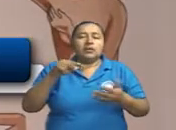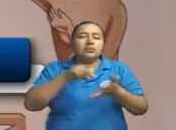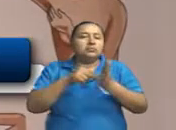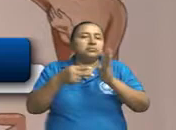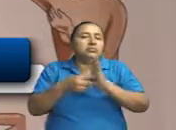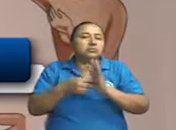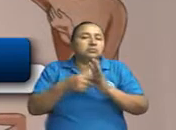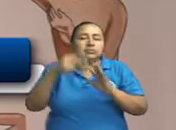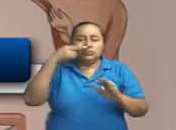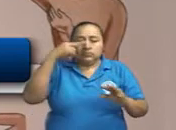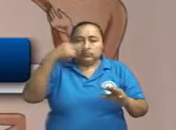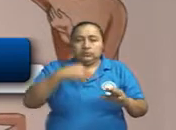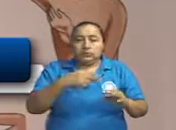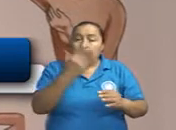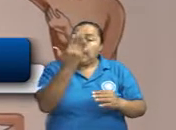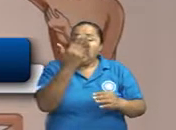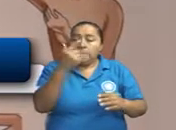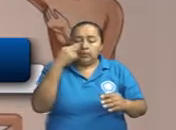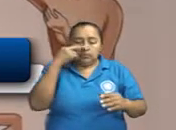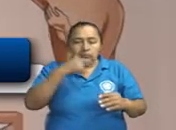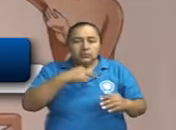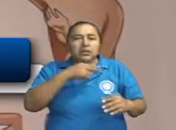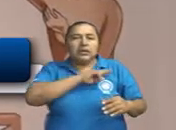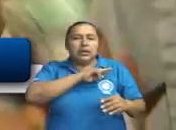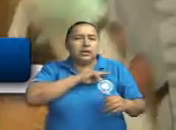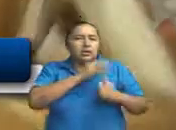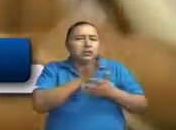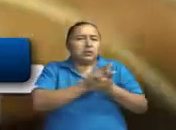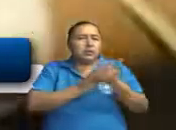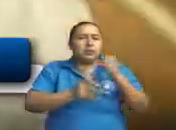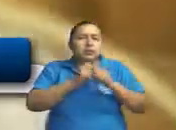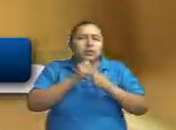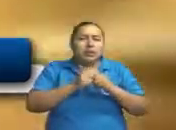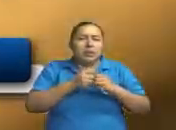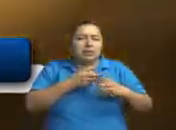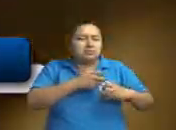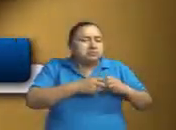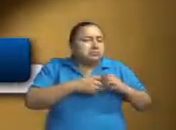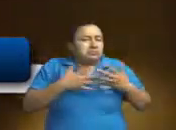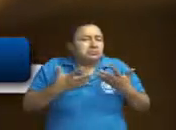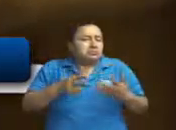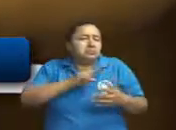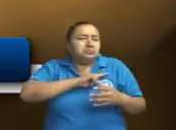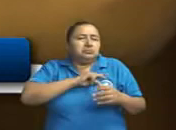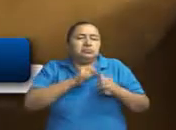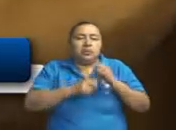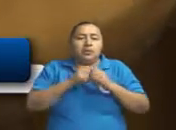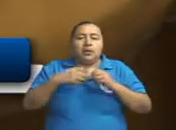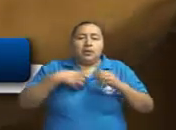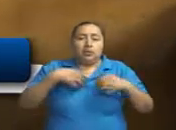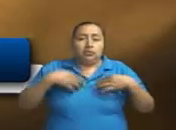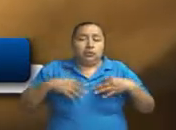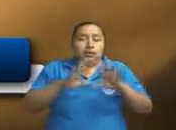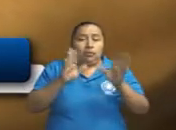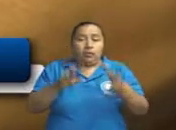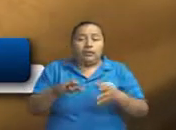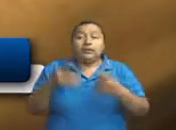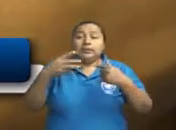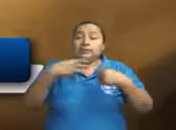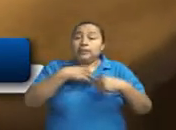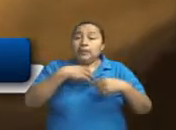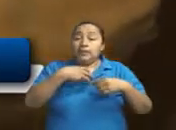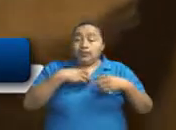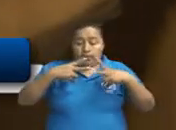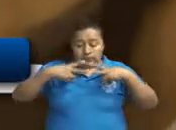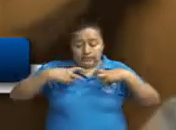o va a mostrar el espejo si hay alguna anomalía o malformaciones en el pecho de la mujer. Ese es el autoexamen de mama,